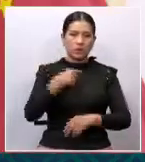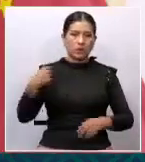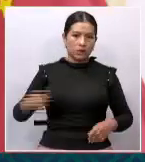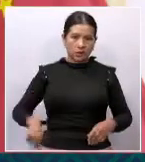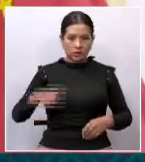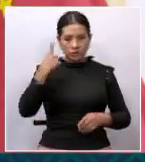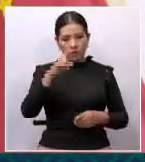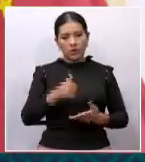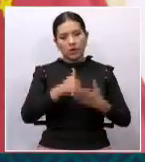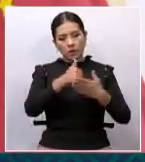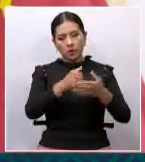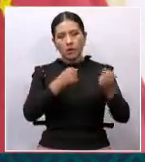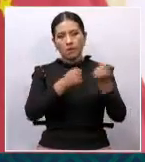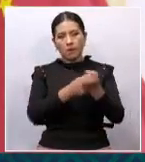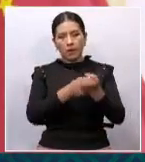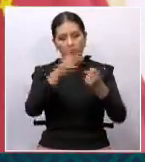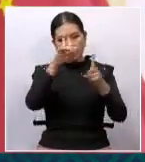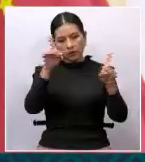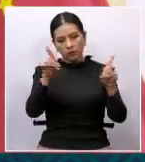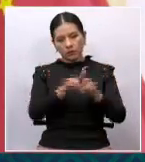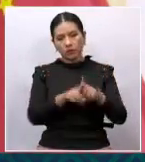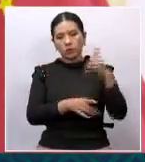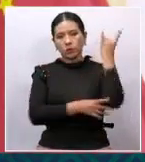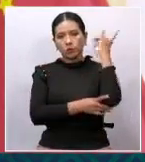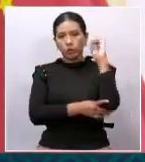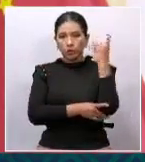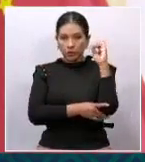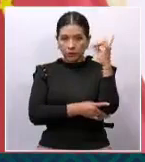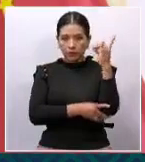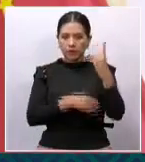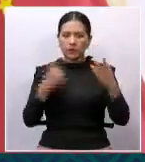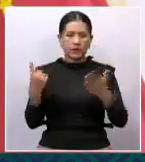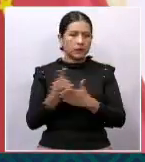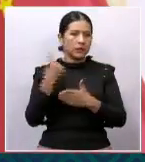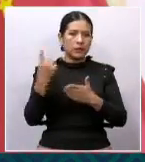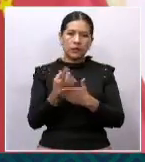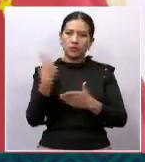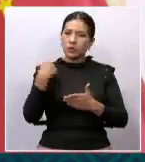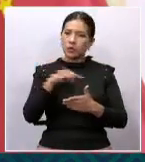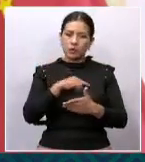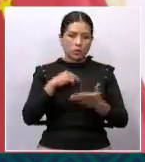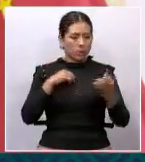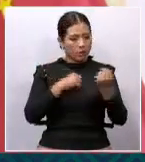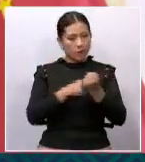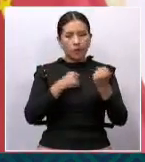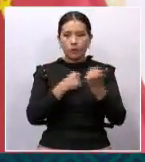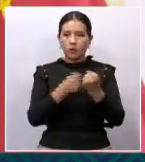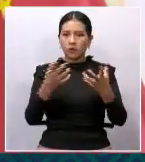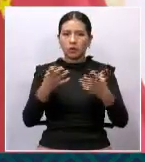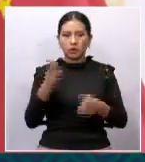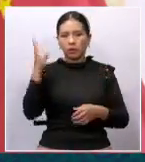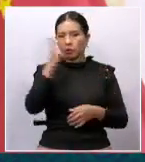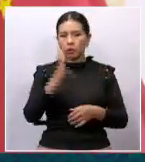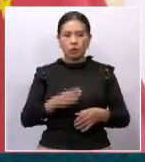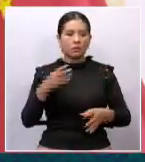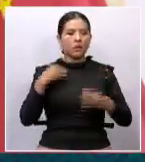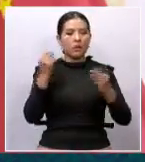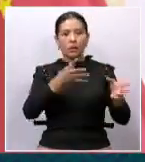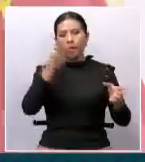para respaldar a su hermano boliviano han existido desde el principio y nunca faltará